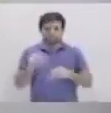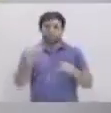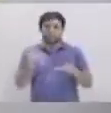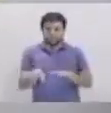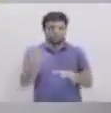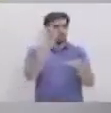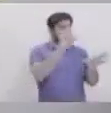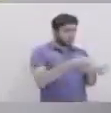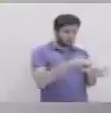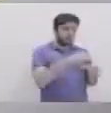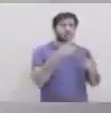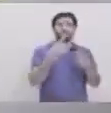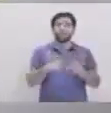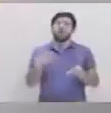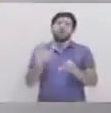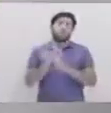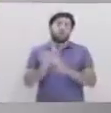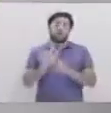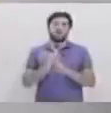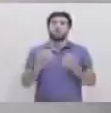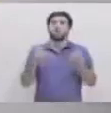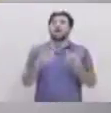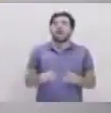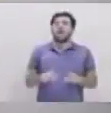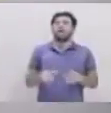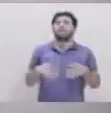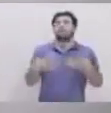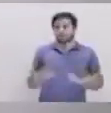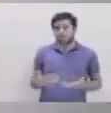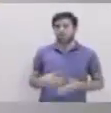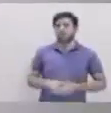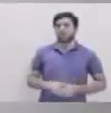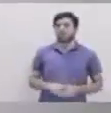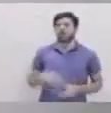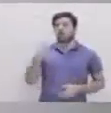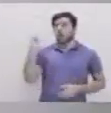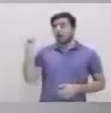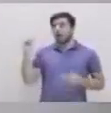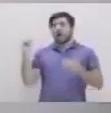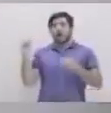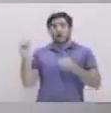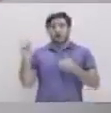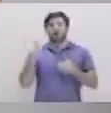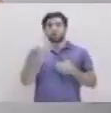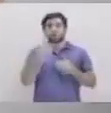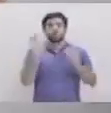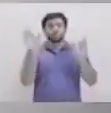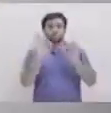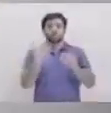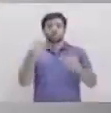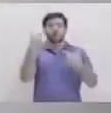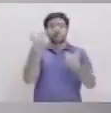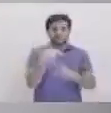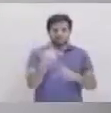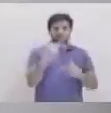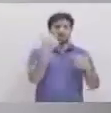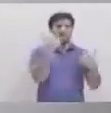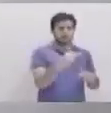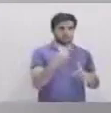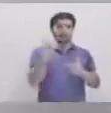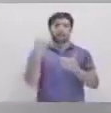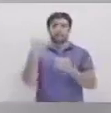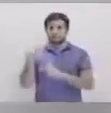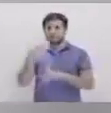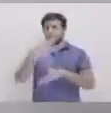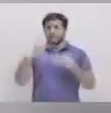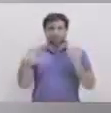a transferir de un objeto a otro. Pero ¿qué pasa con esto? Pues en ese sentido teníamos un límite de la energía térmica que se podía